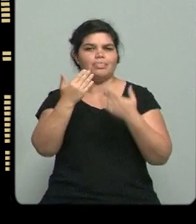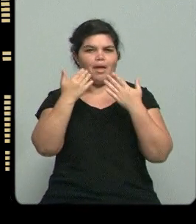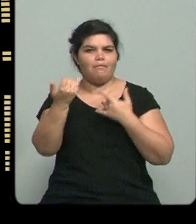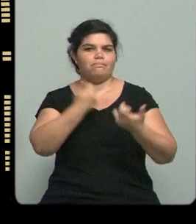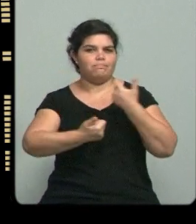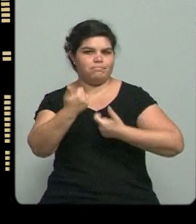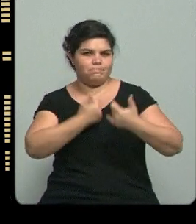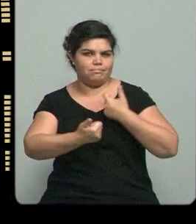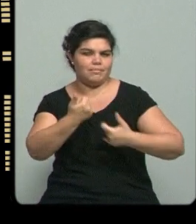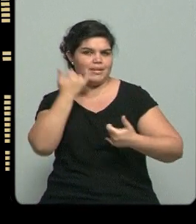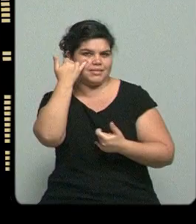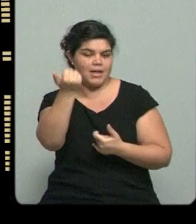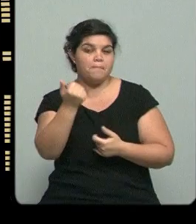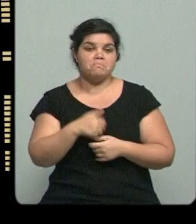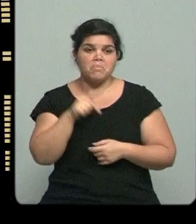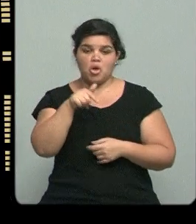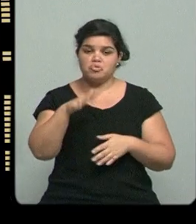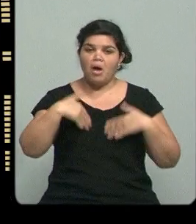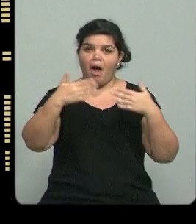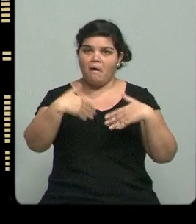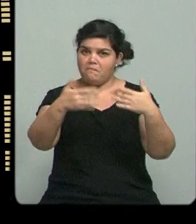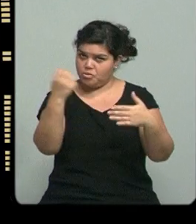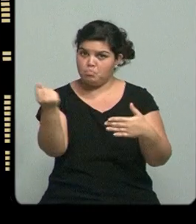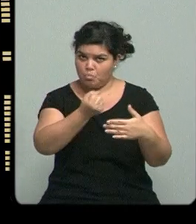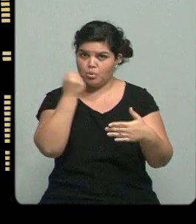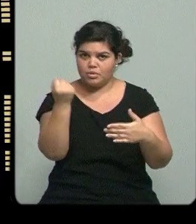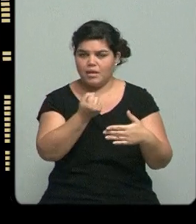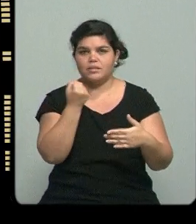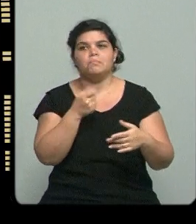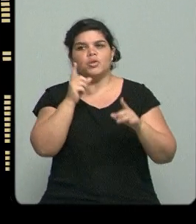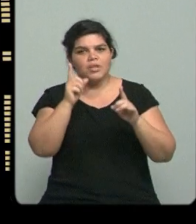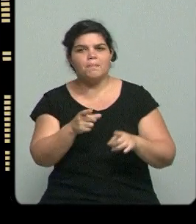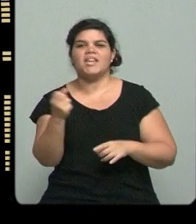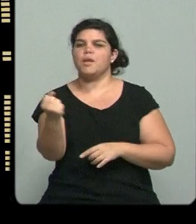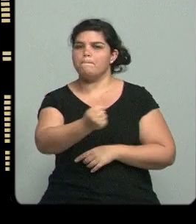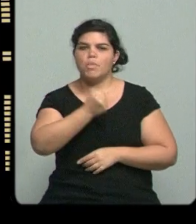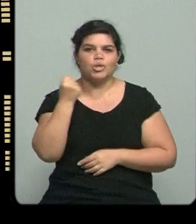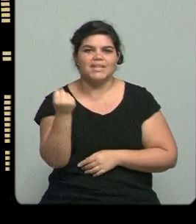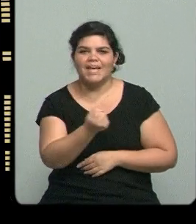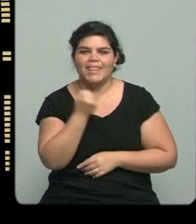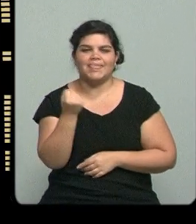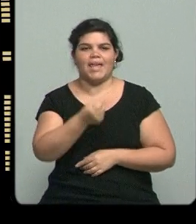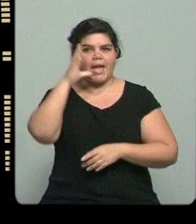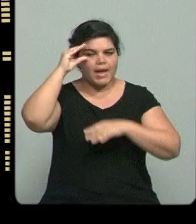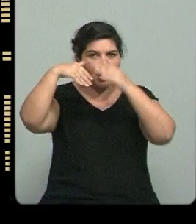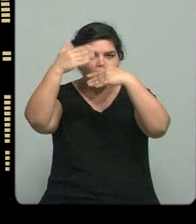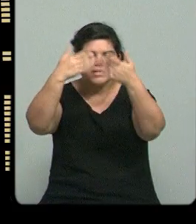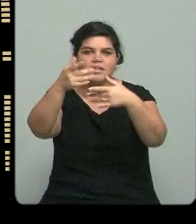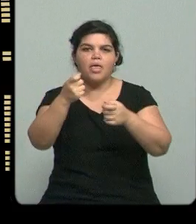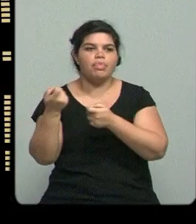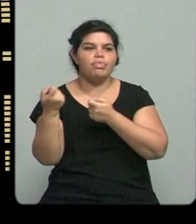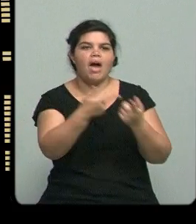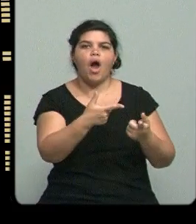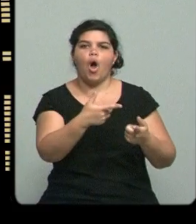poco, pero primero que es un gran avance y segundo, la importancia de la formación, de la capacitación, de darles